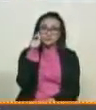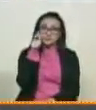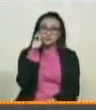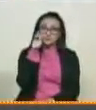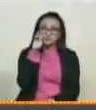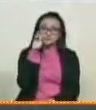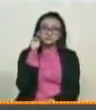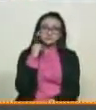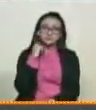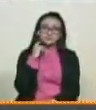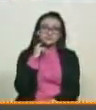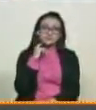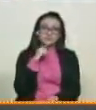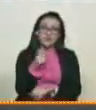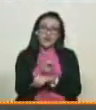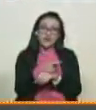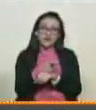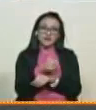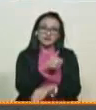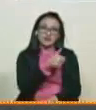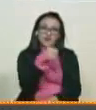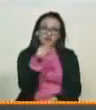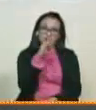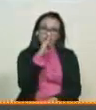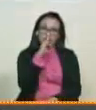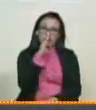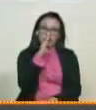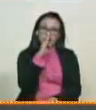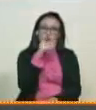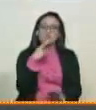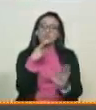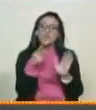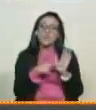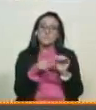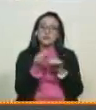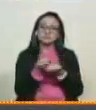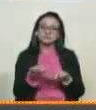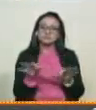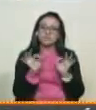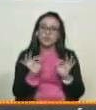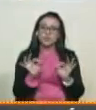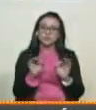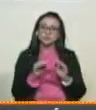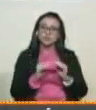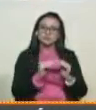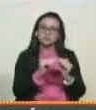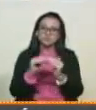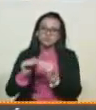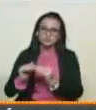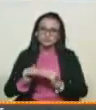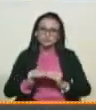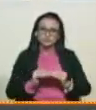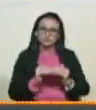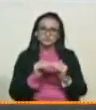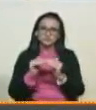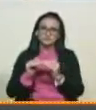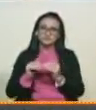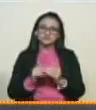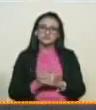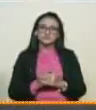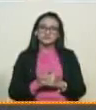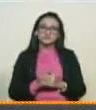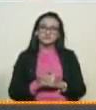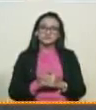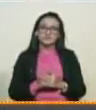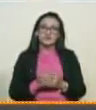que el gerente de cada entidad financiera cumpla con la distribución justa y transparente de esta nueva